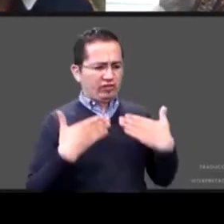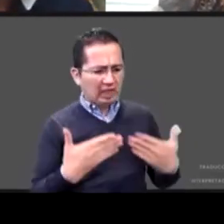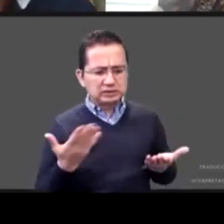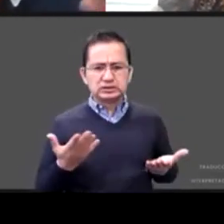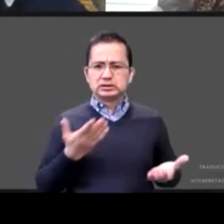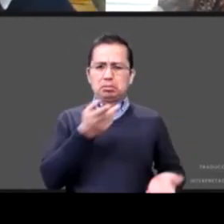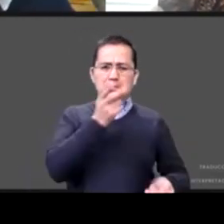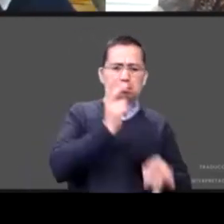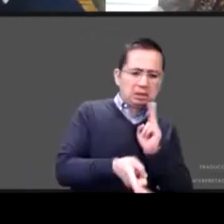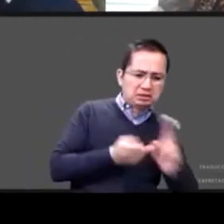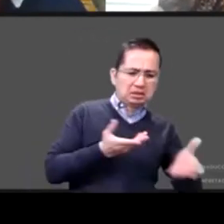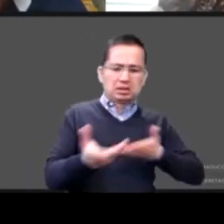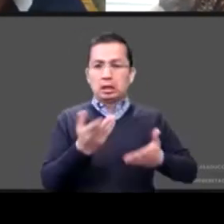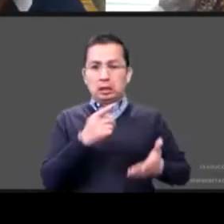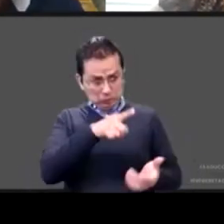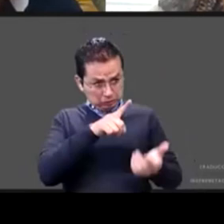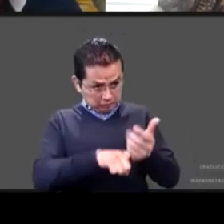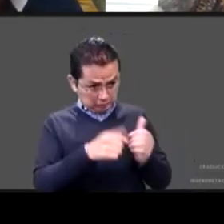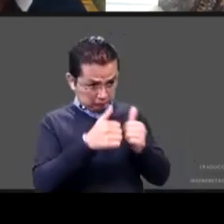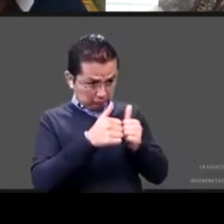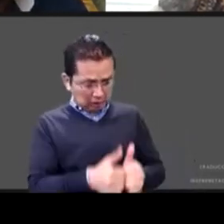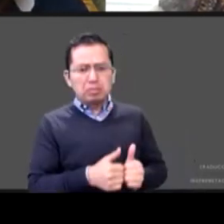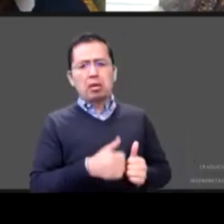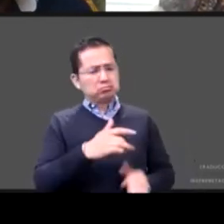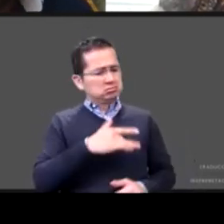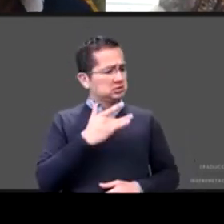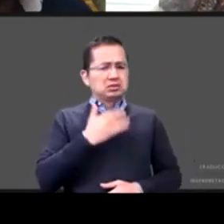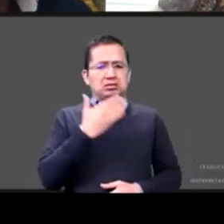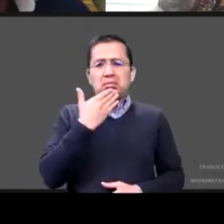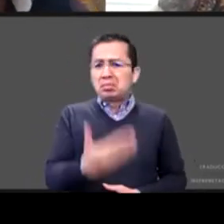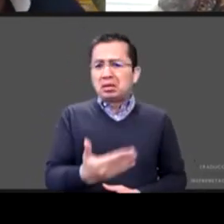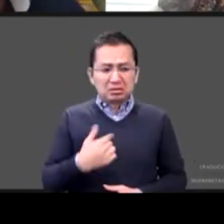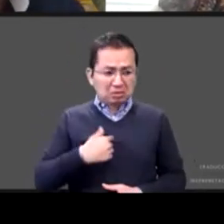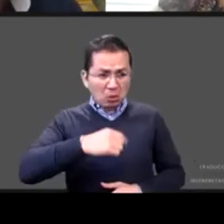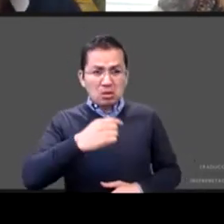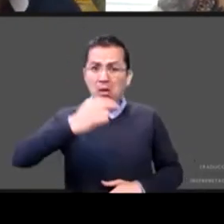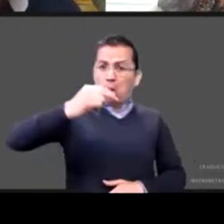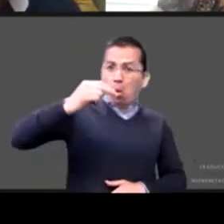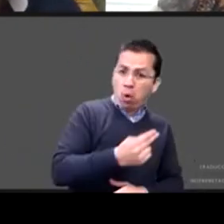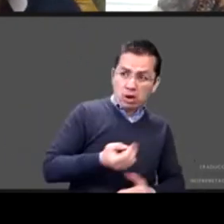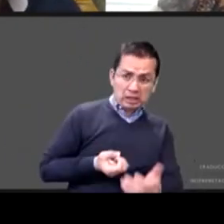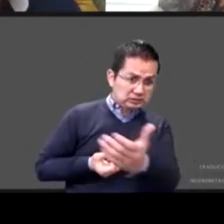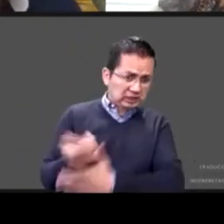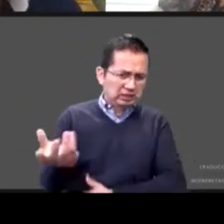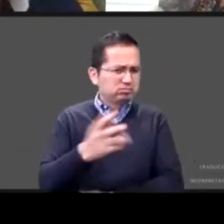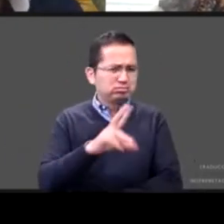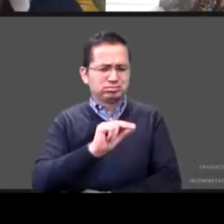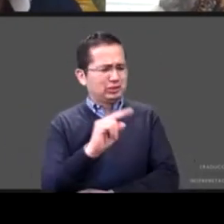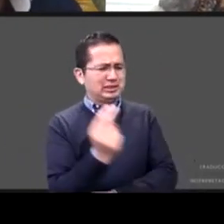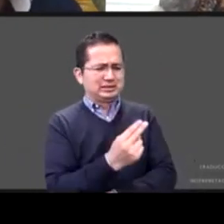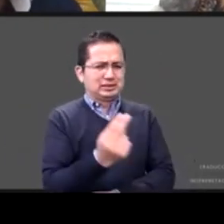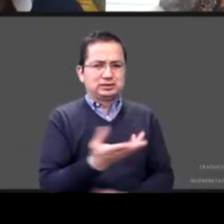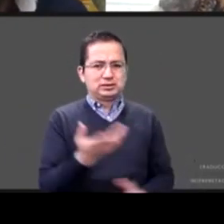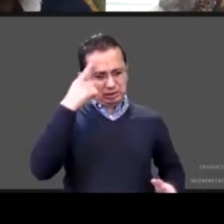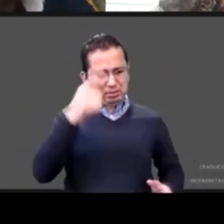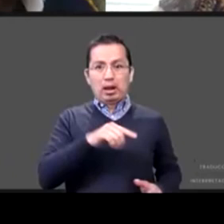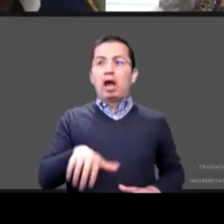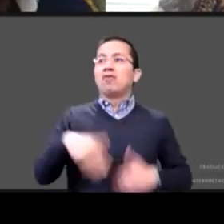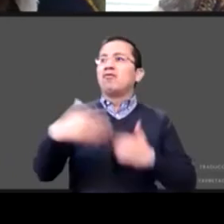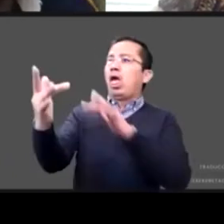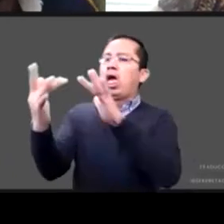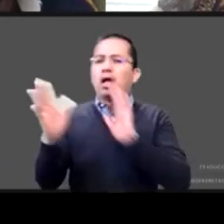sentir bien y no vamos a tener la urgencia de salir y de estar buscando cómo evadir el vínculo y la relación humana.